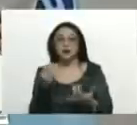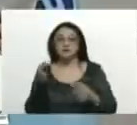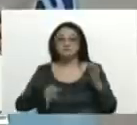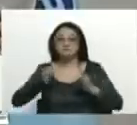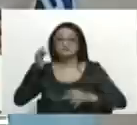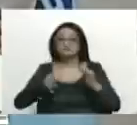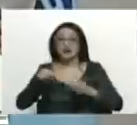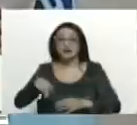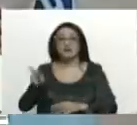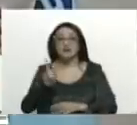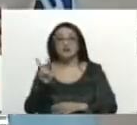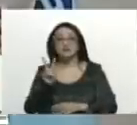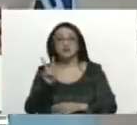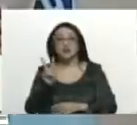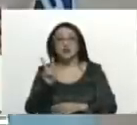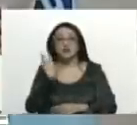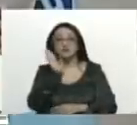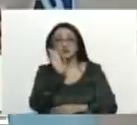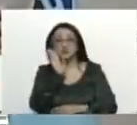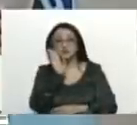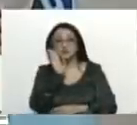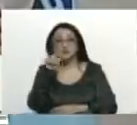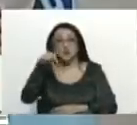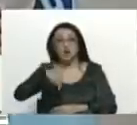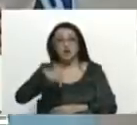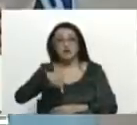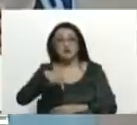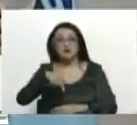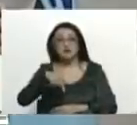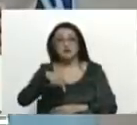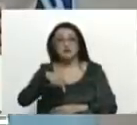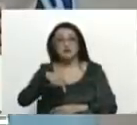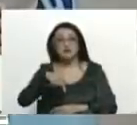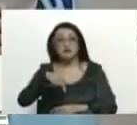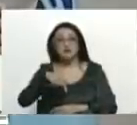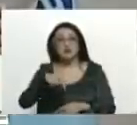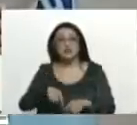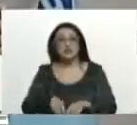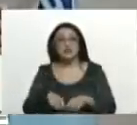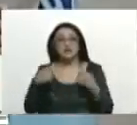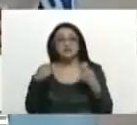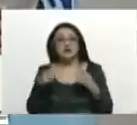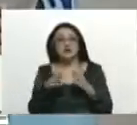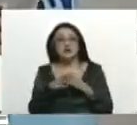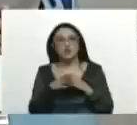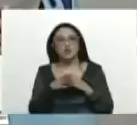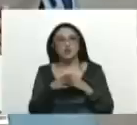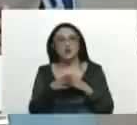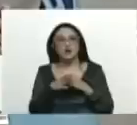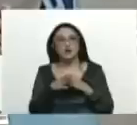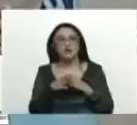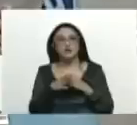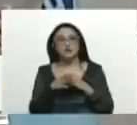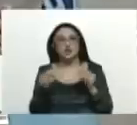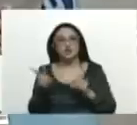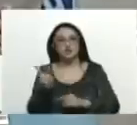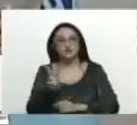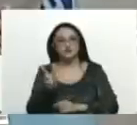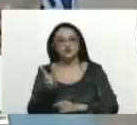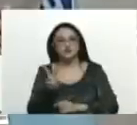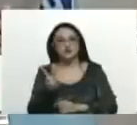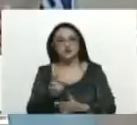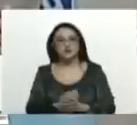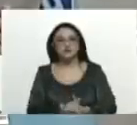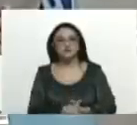jugados en Venezuela por los crímenes que cometieron acá y que dañaron a todos los venezolanos